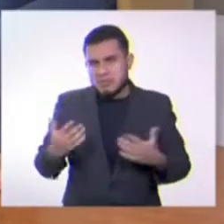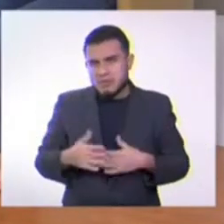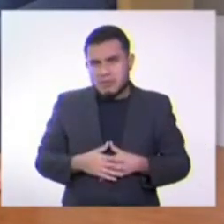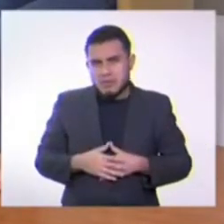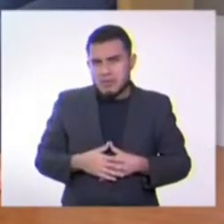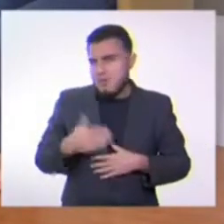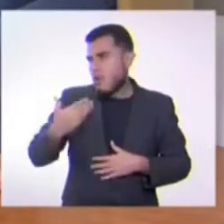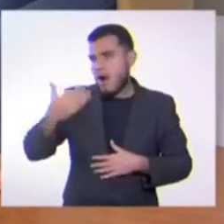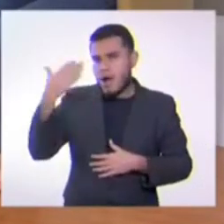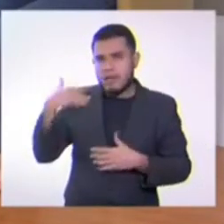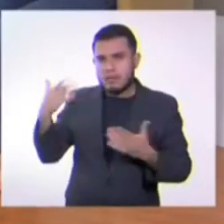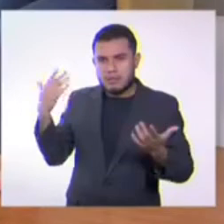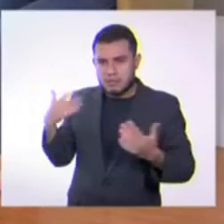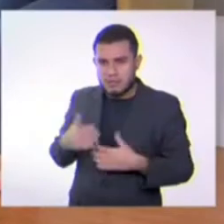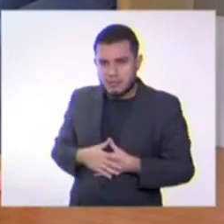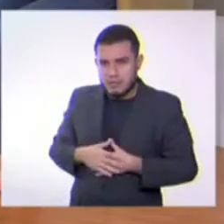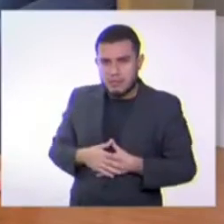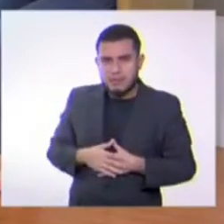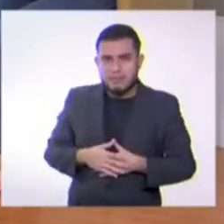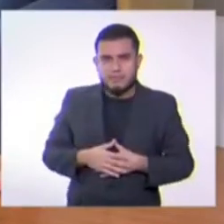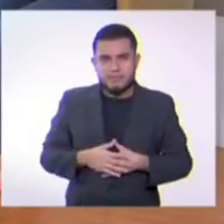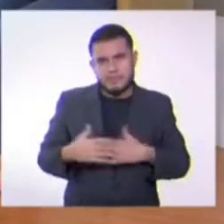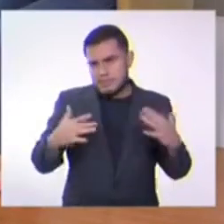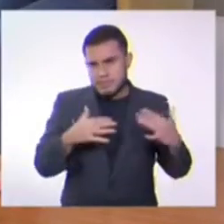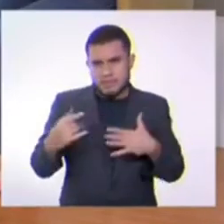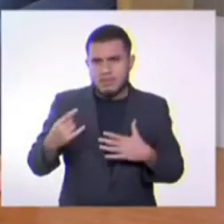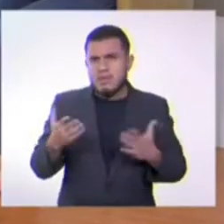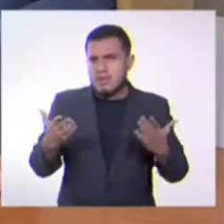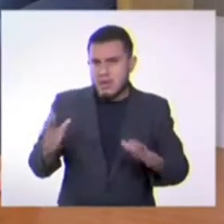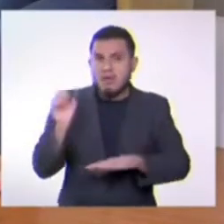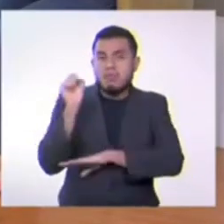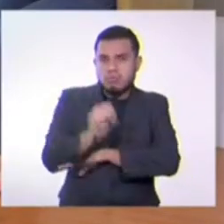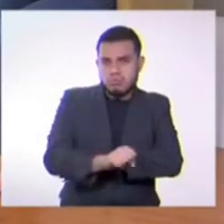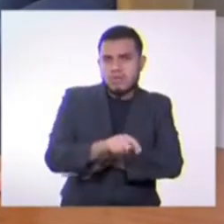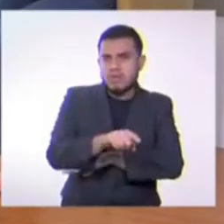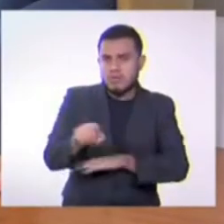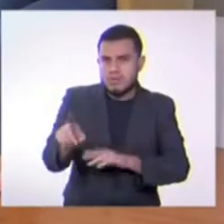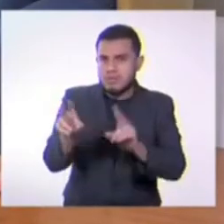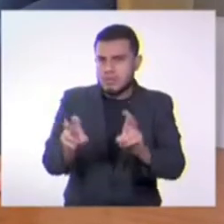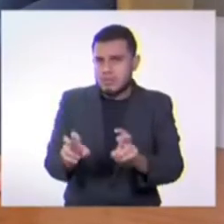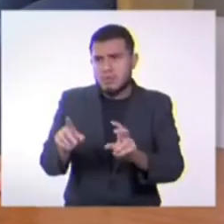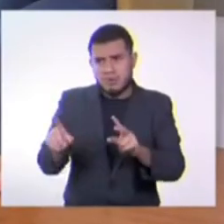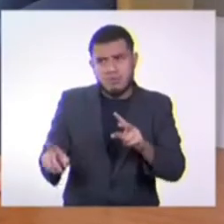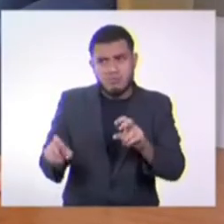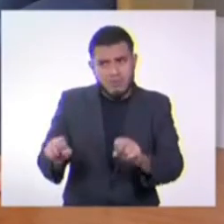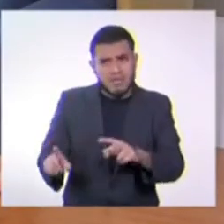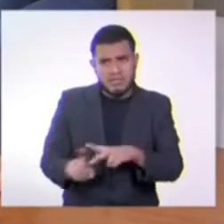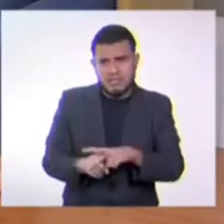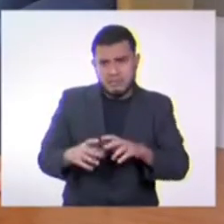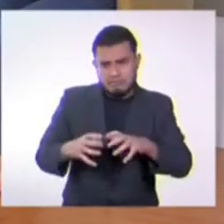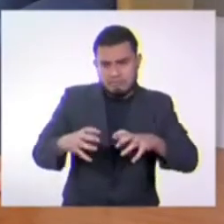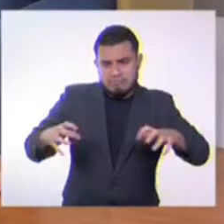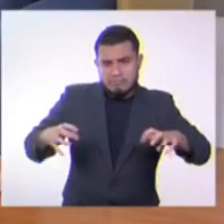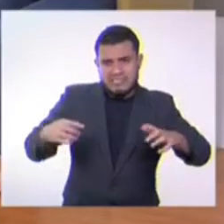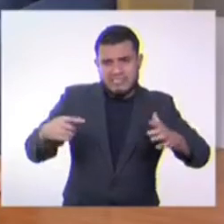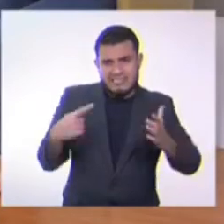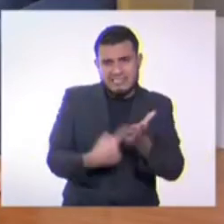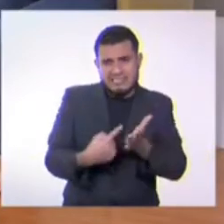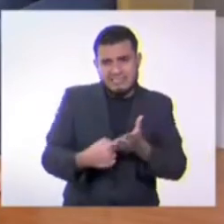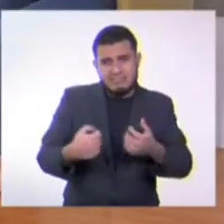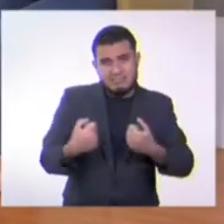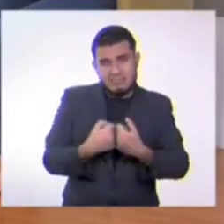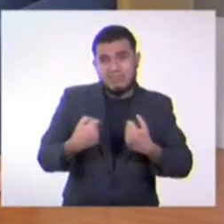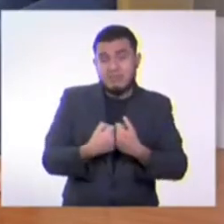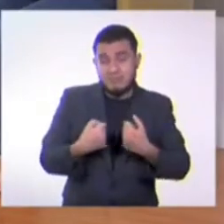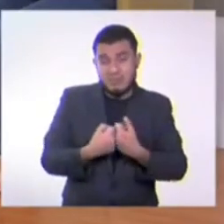mismo que ha sucedido en 1932, se ha superado esa etapa, pero siempre pueden haber algunas disyuntivas sobre la tenencia de las tierras.